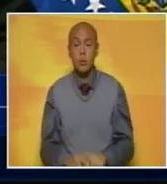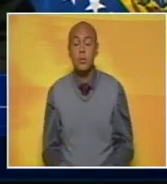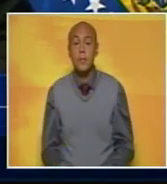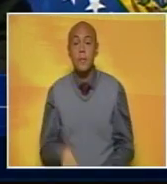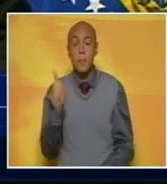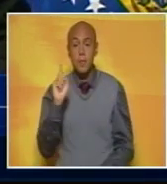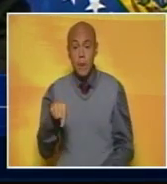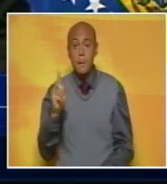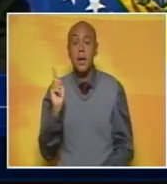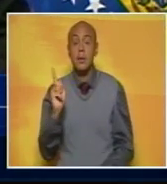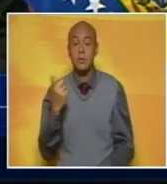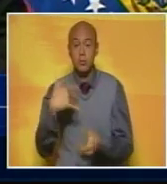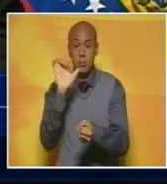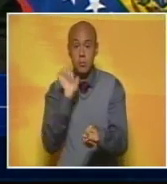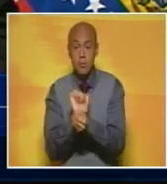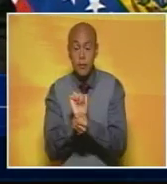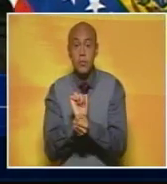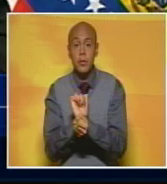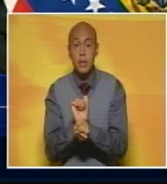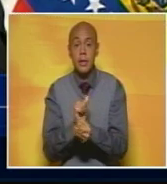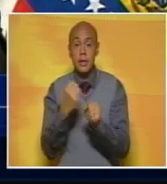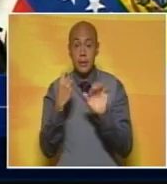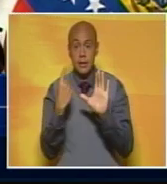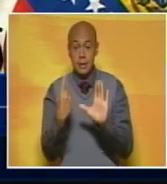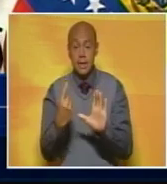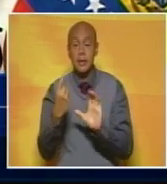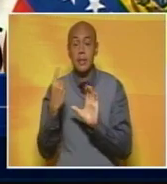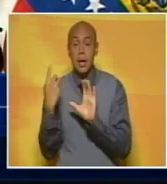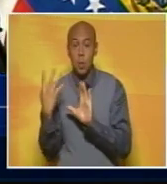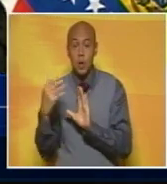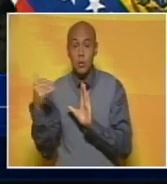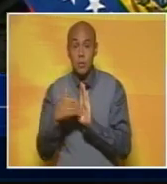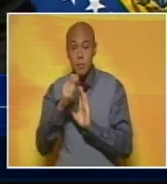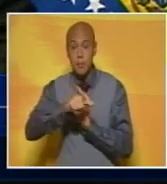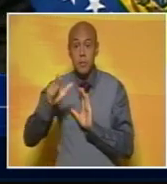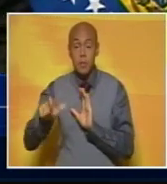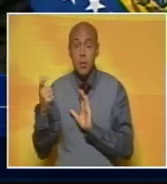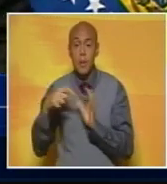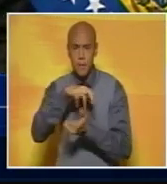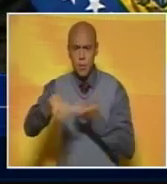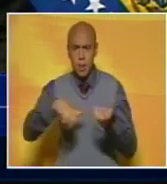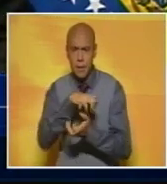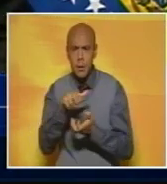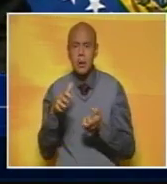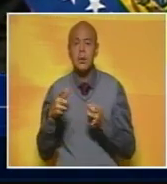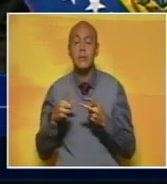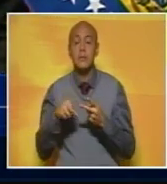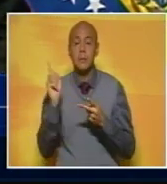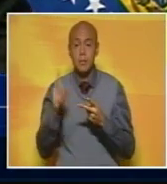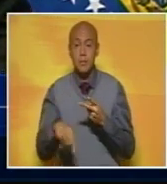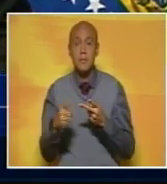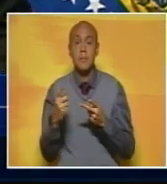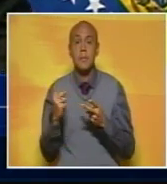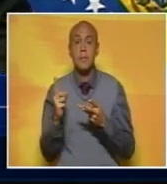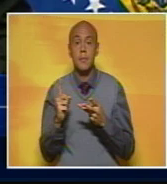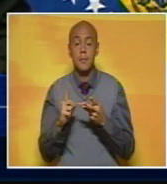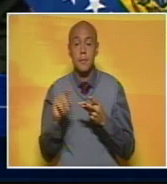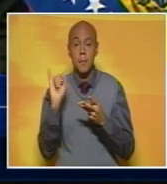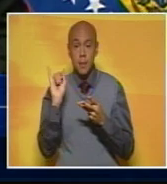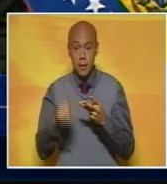la detención de 64.426 personas incursas en delito. Se